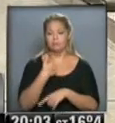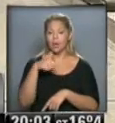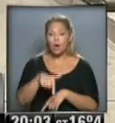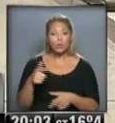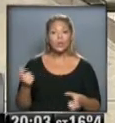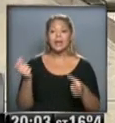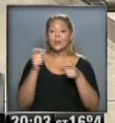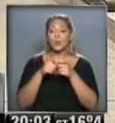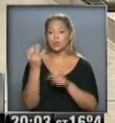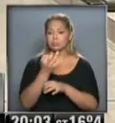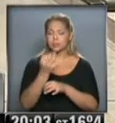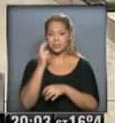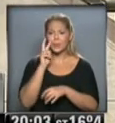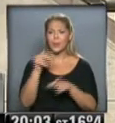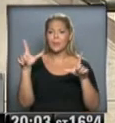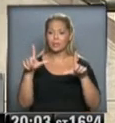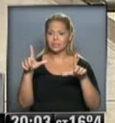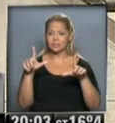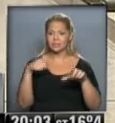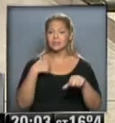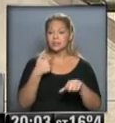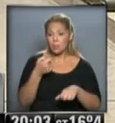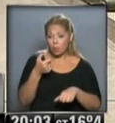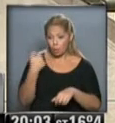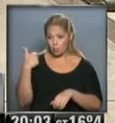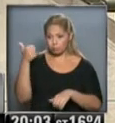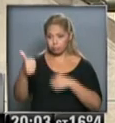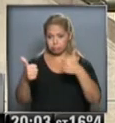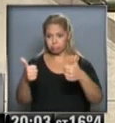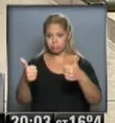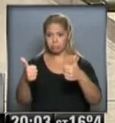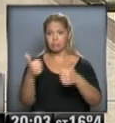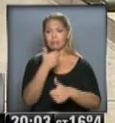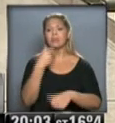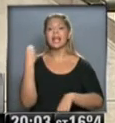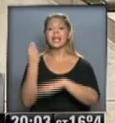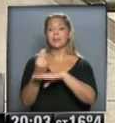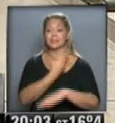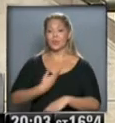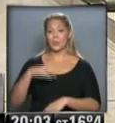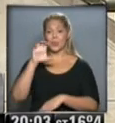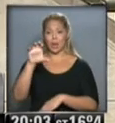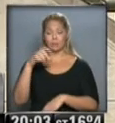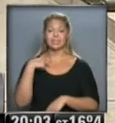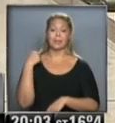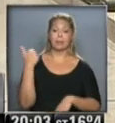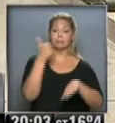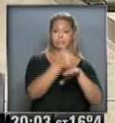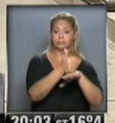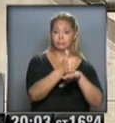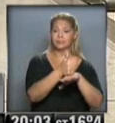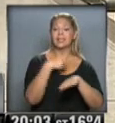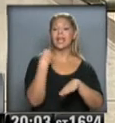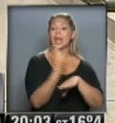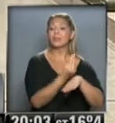clave, allí está la imagen en minutos. Van a estar los representantes del gobierno de la provincia de Buenos Aires y de los docentes